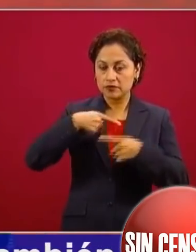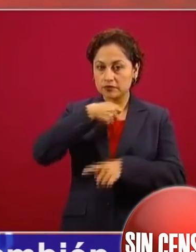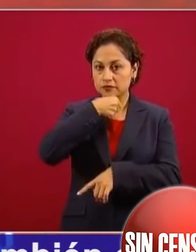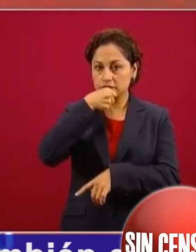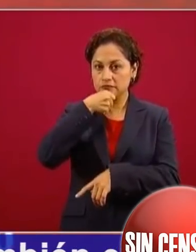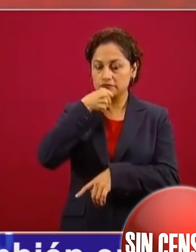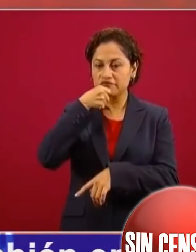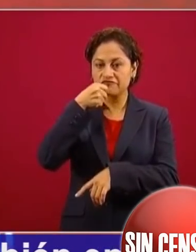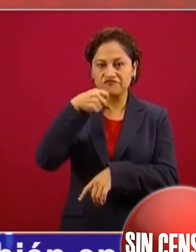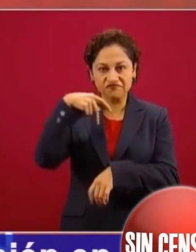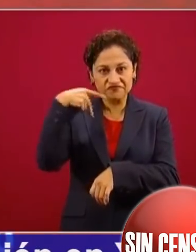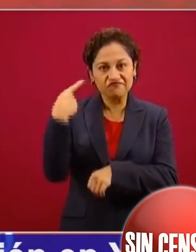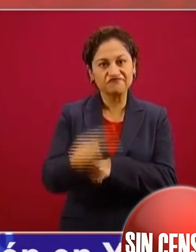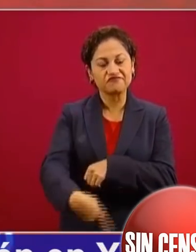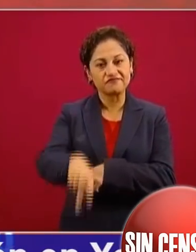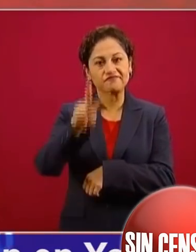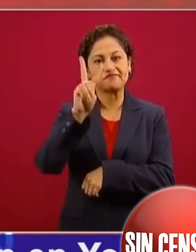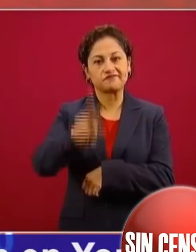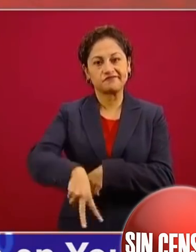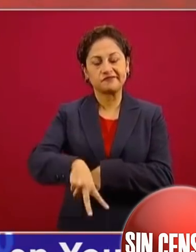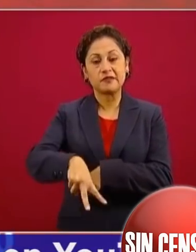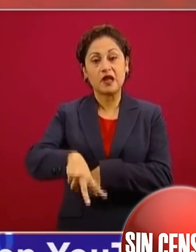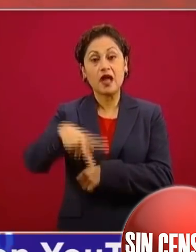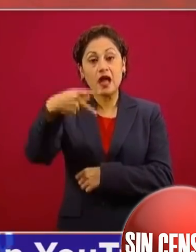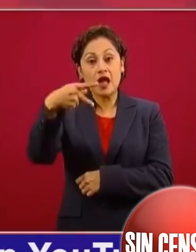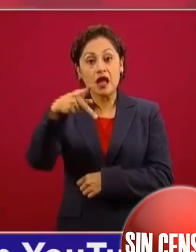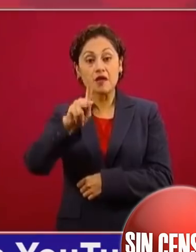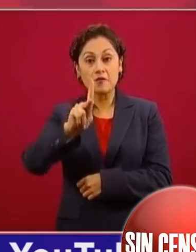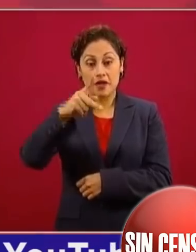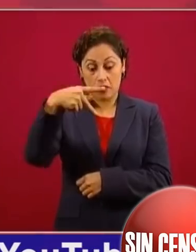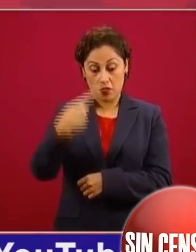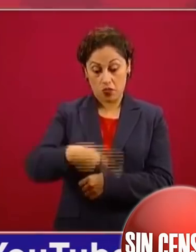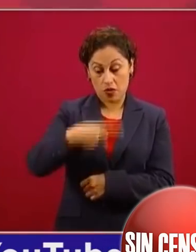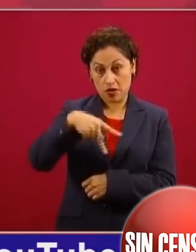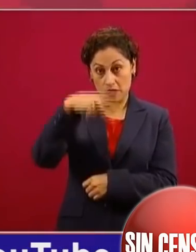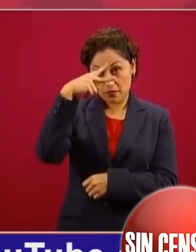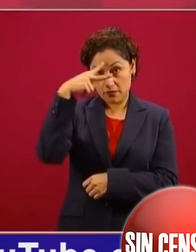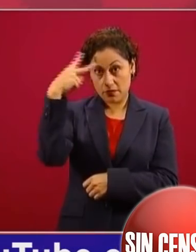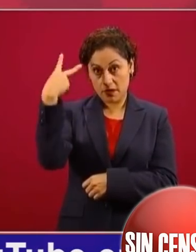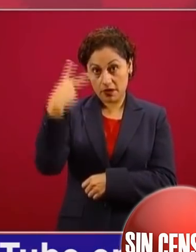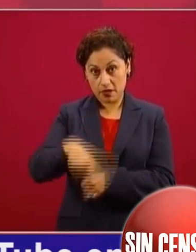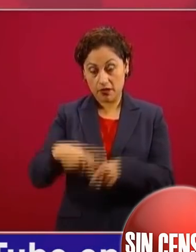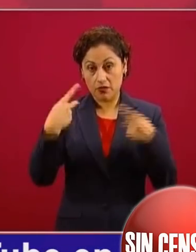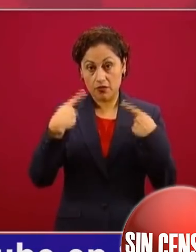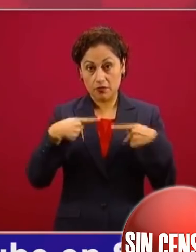Los nuestros, porque están protegidos